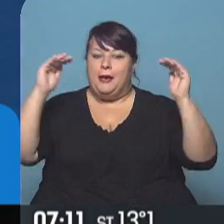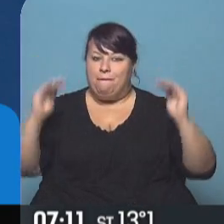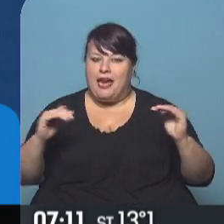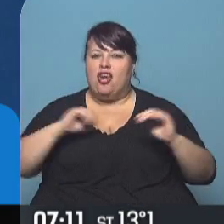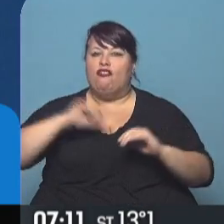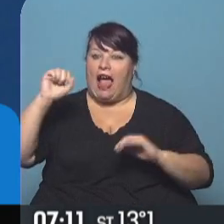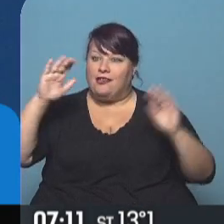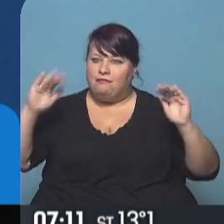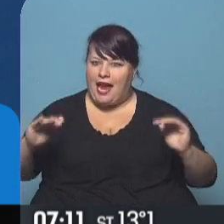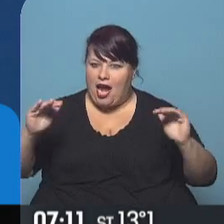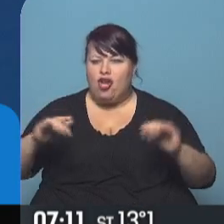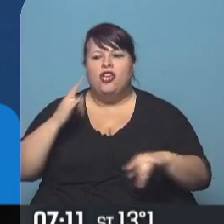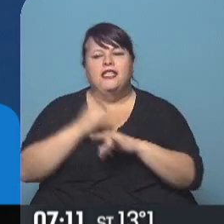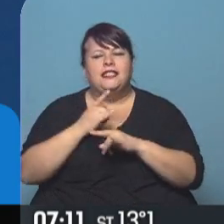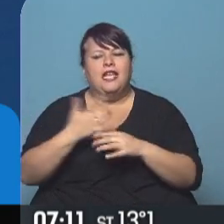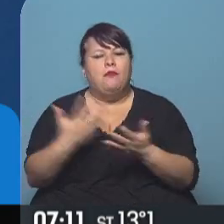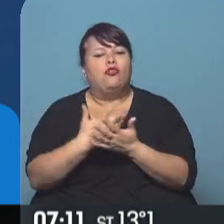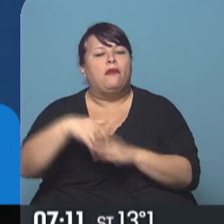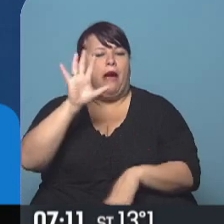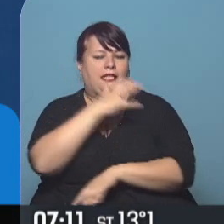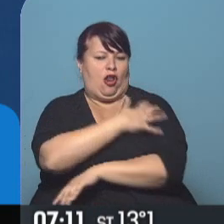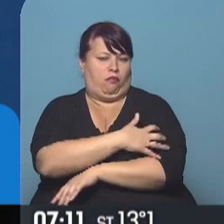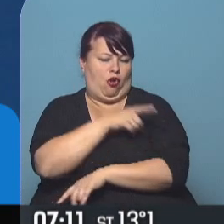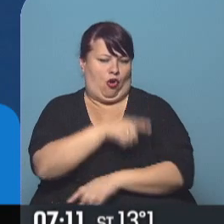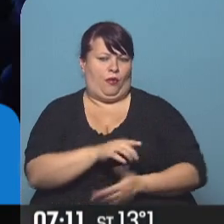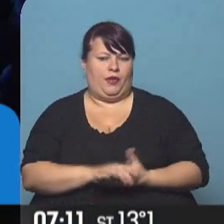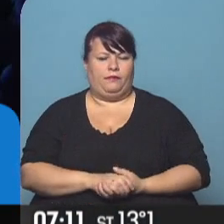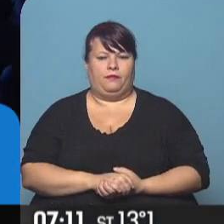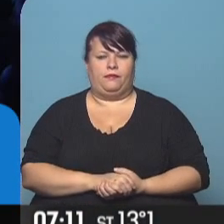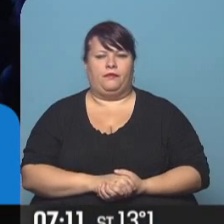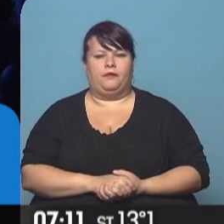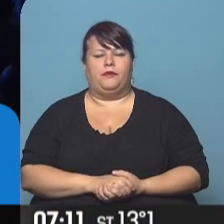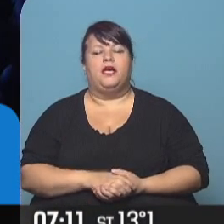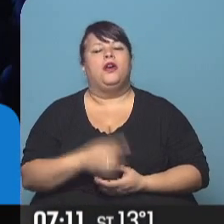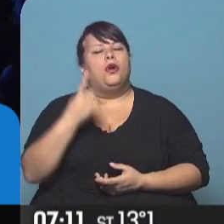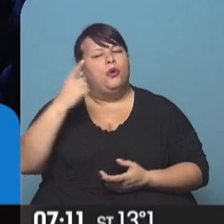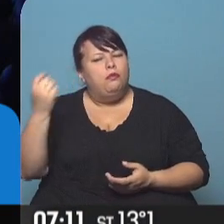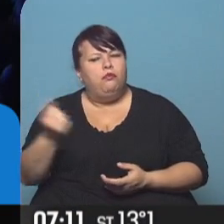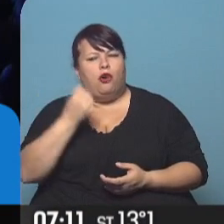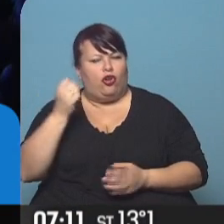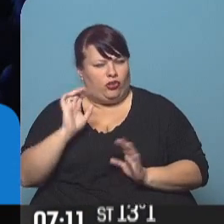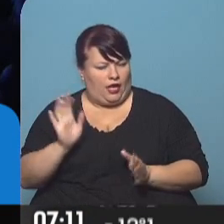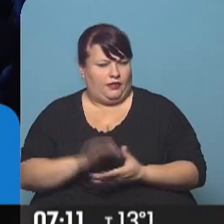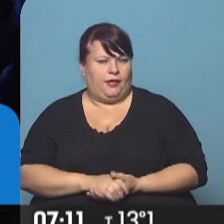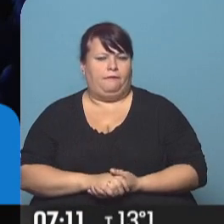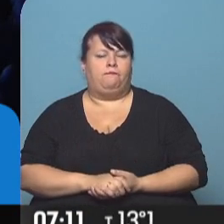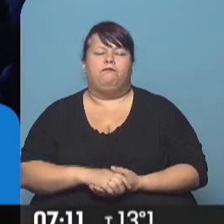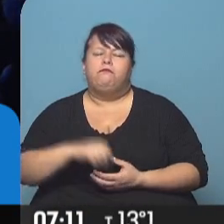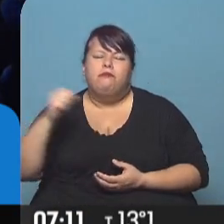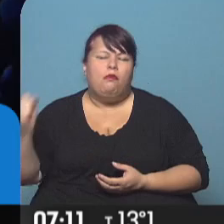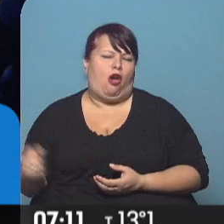la inflación que siempre golpea a los que menos tienen y algo muy importante muy